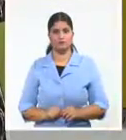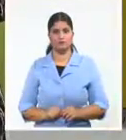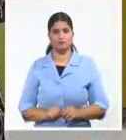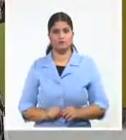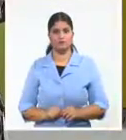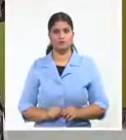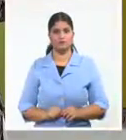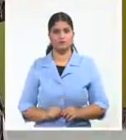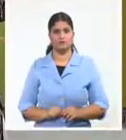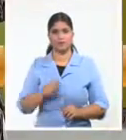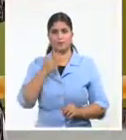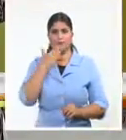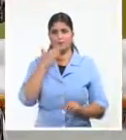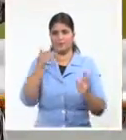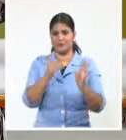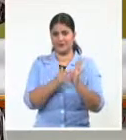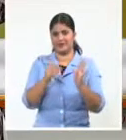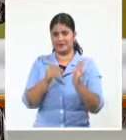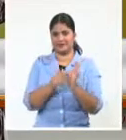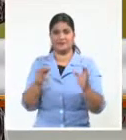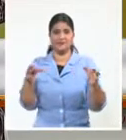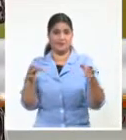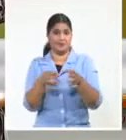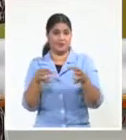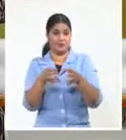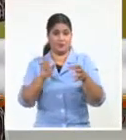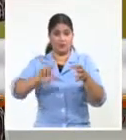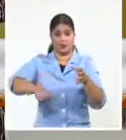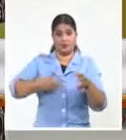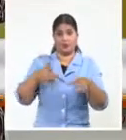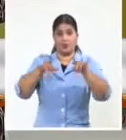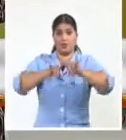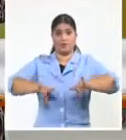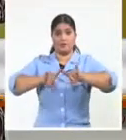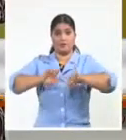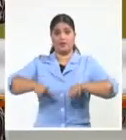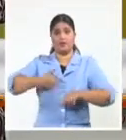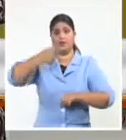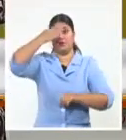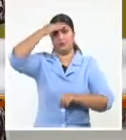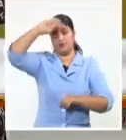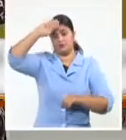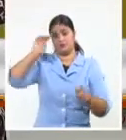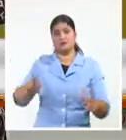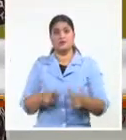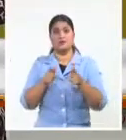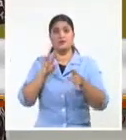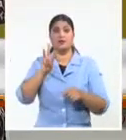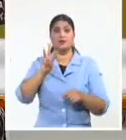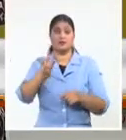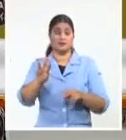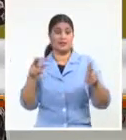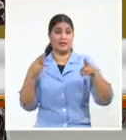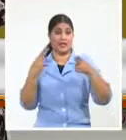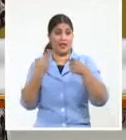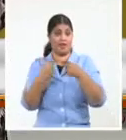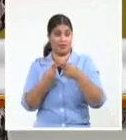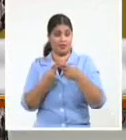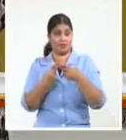Buenas tardes. La Facultad de Artes Visuales de la Universidad de las Artes de Cuba celebra el tercer evento teórico Práctica Artística